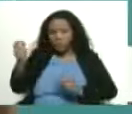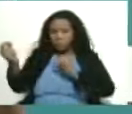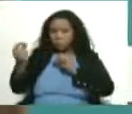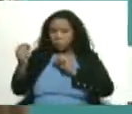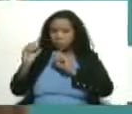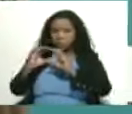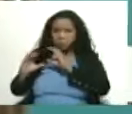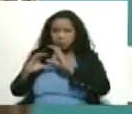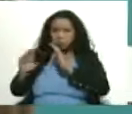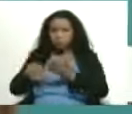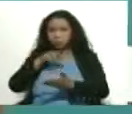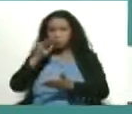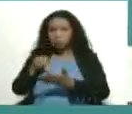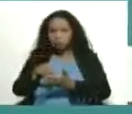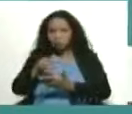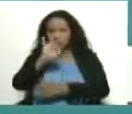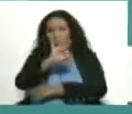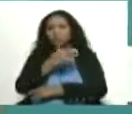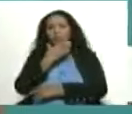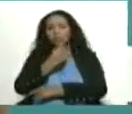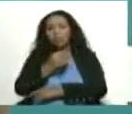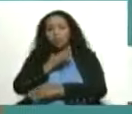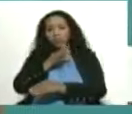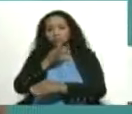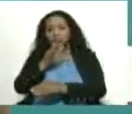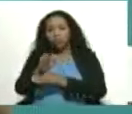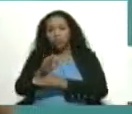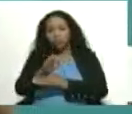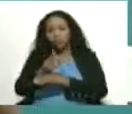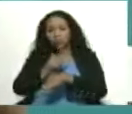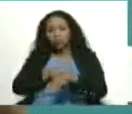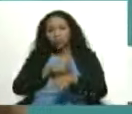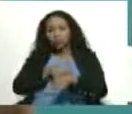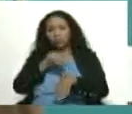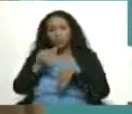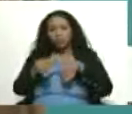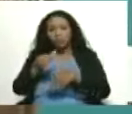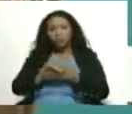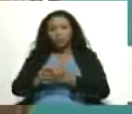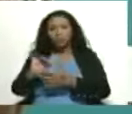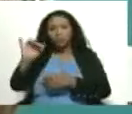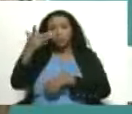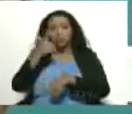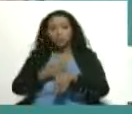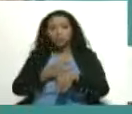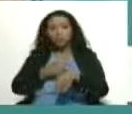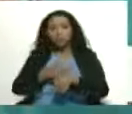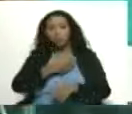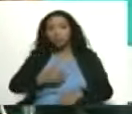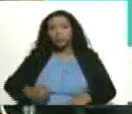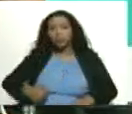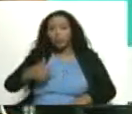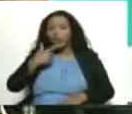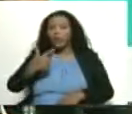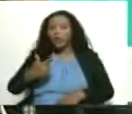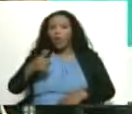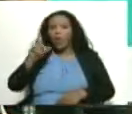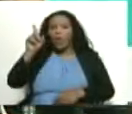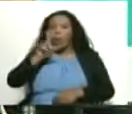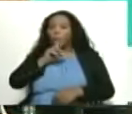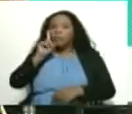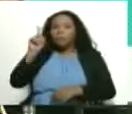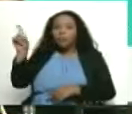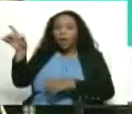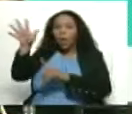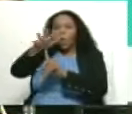conversación nacional, y el 3 de diciembre a través del momento. Un quinto momento que el presidente lo llamó el momento de la conspiración. Cómo desde